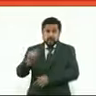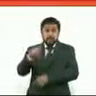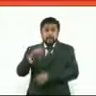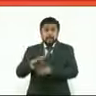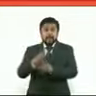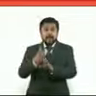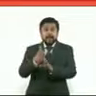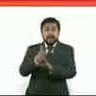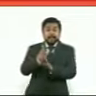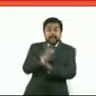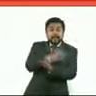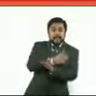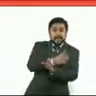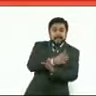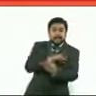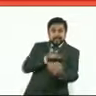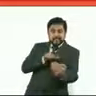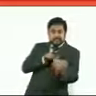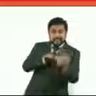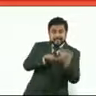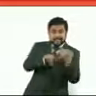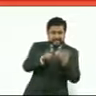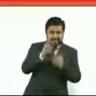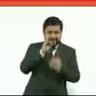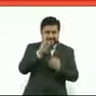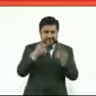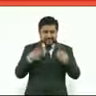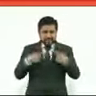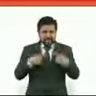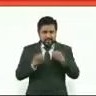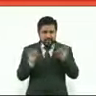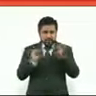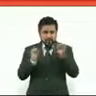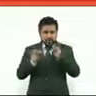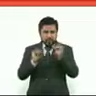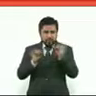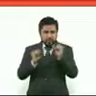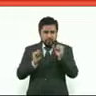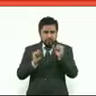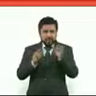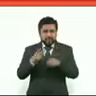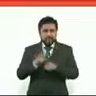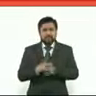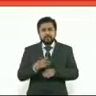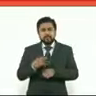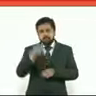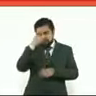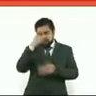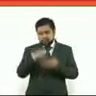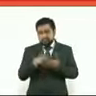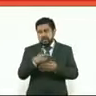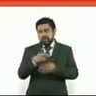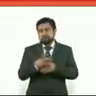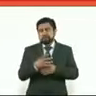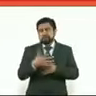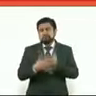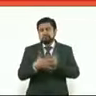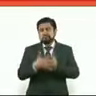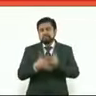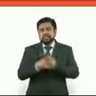extremo que van hacia Chapultepec para llegar ya en el diurno kilómetro 15-20.